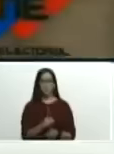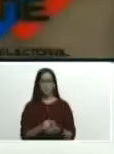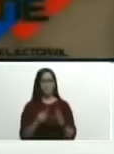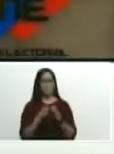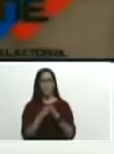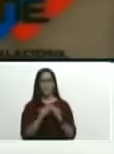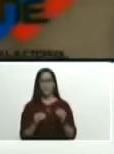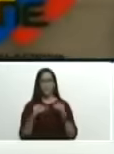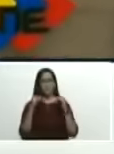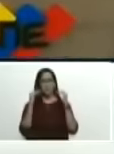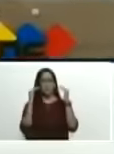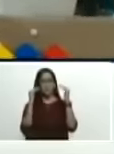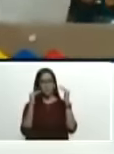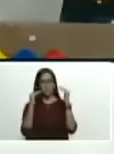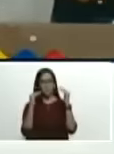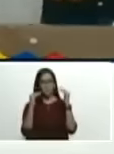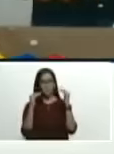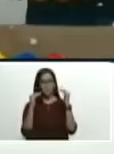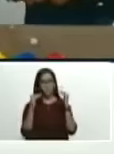todo nivel.